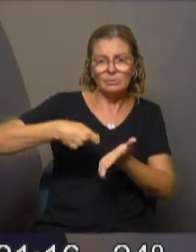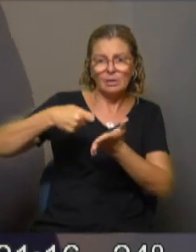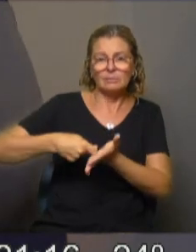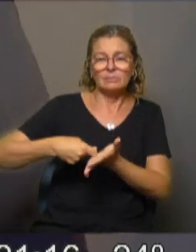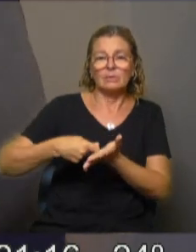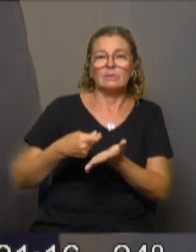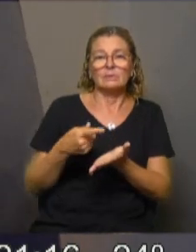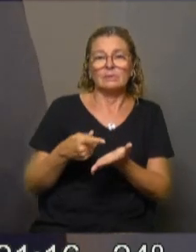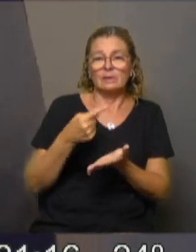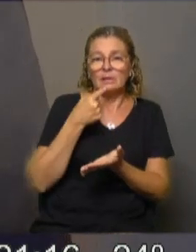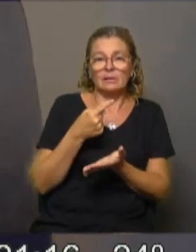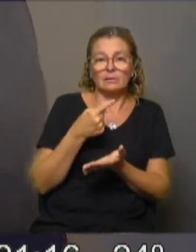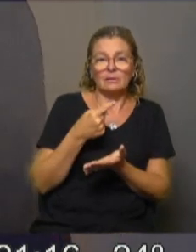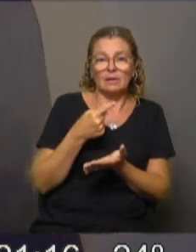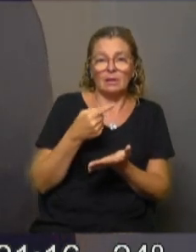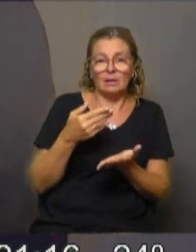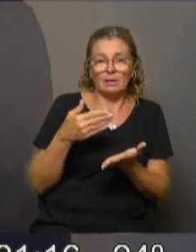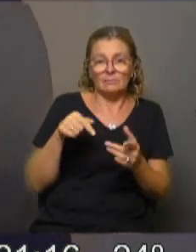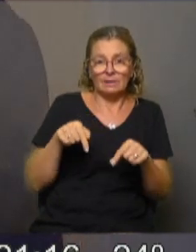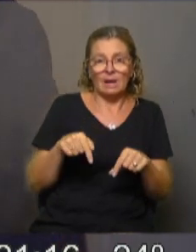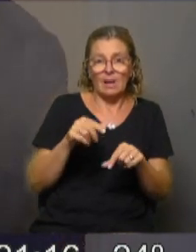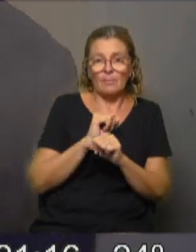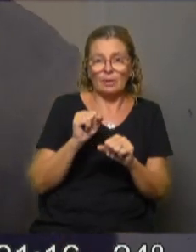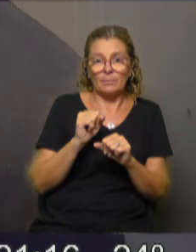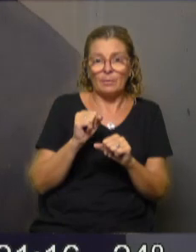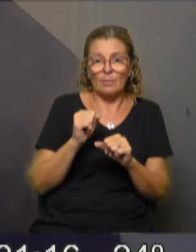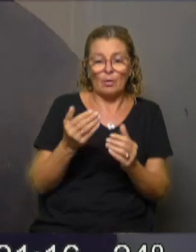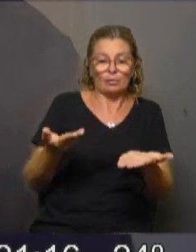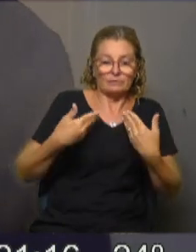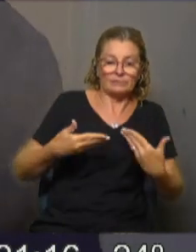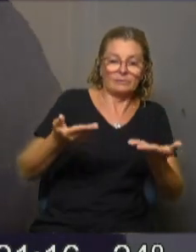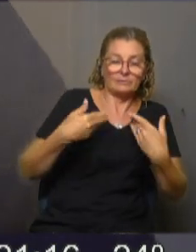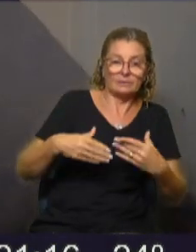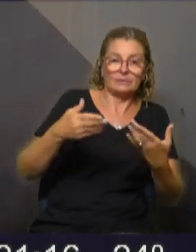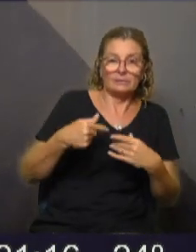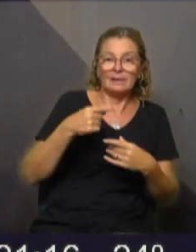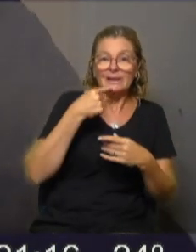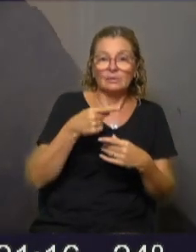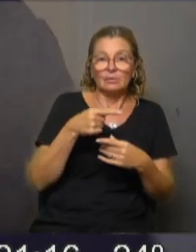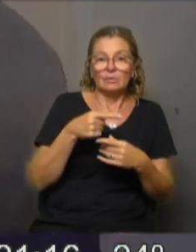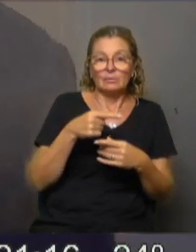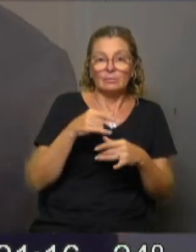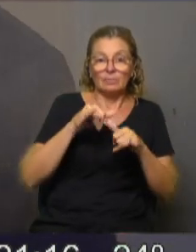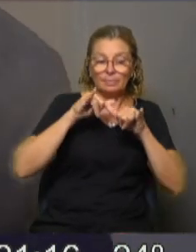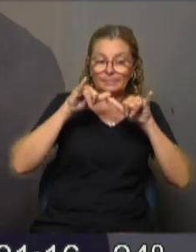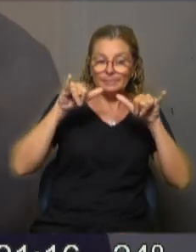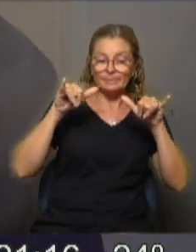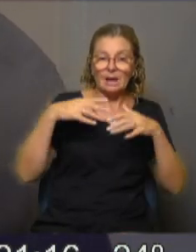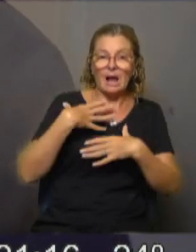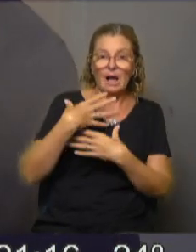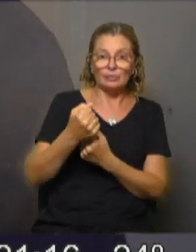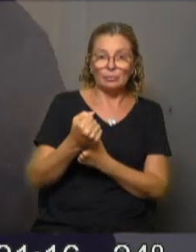momento que dijeron, bueno, creo que hasta acá podemos y no podemos ir recibiendo y bueno, ahí fue que se lanzó toda esa parte de